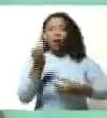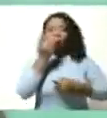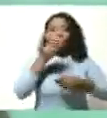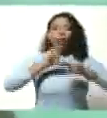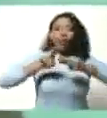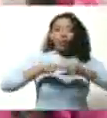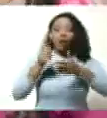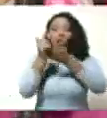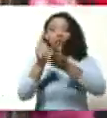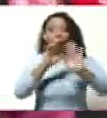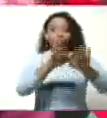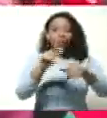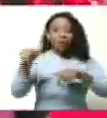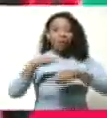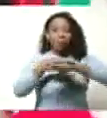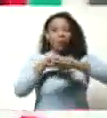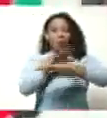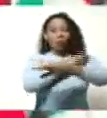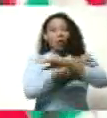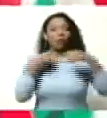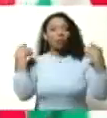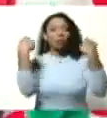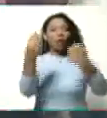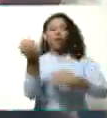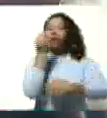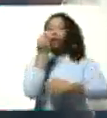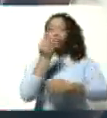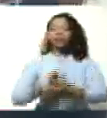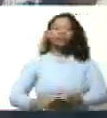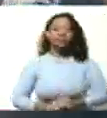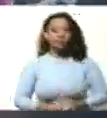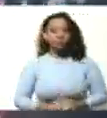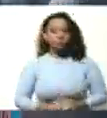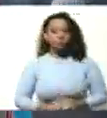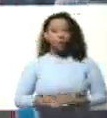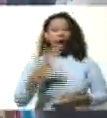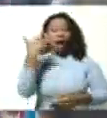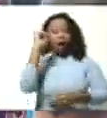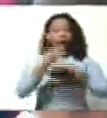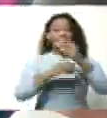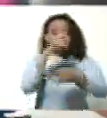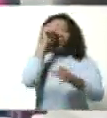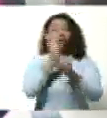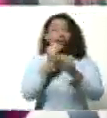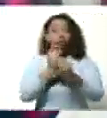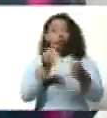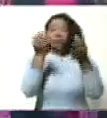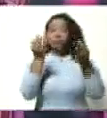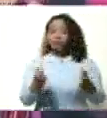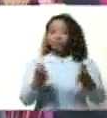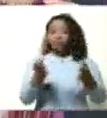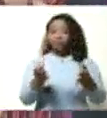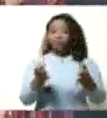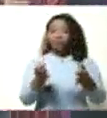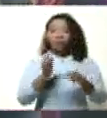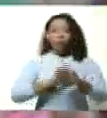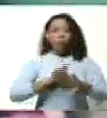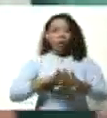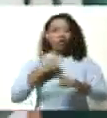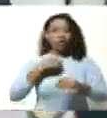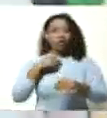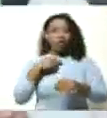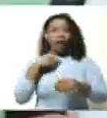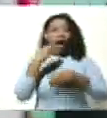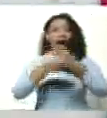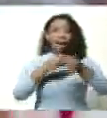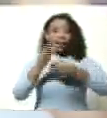allí con el ministro del Poder Popular para Alimentación, se está haciendo un trabajo extraordinario porque vamos a